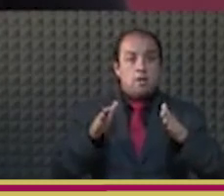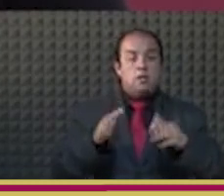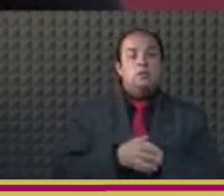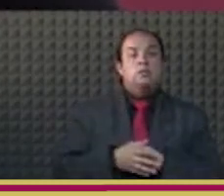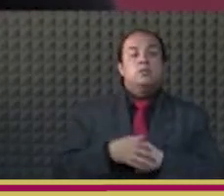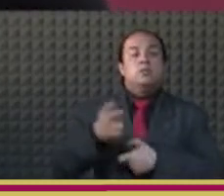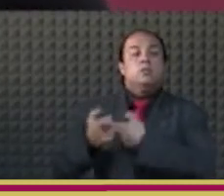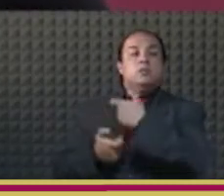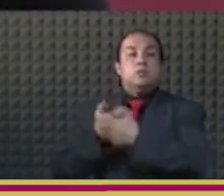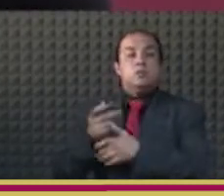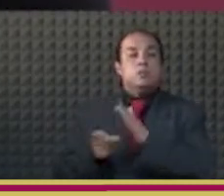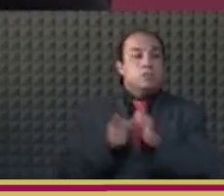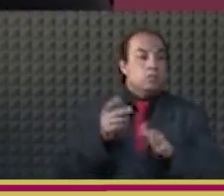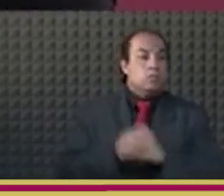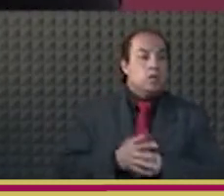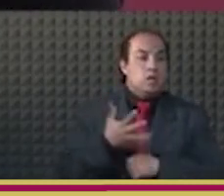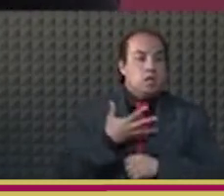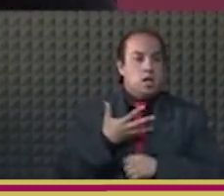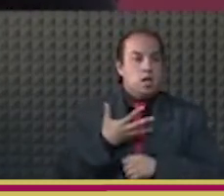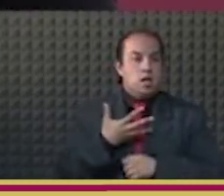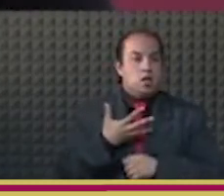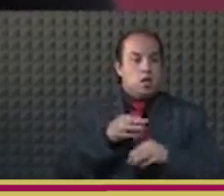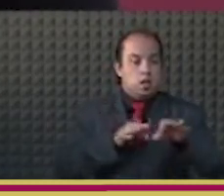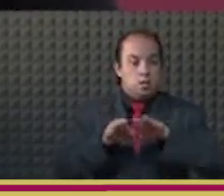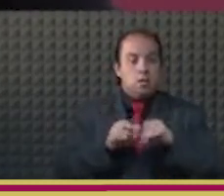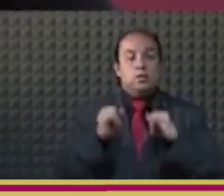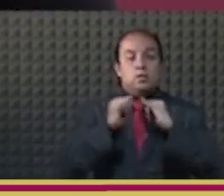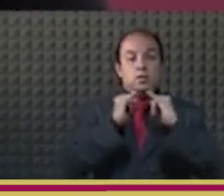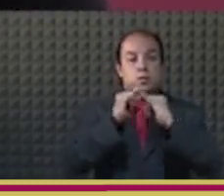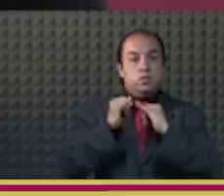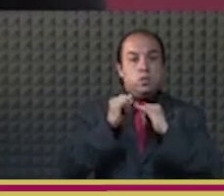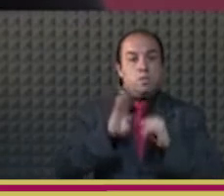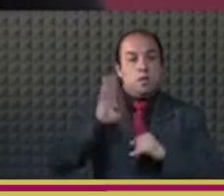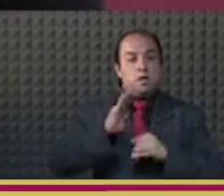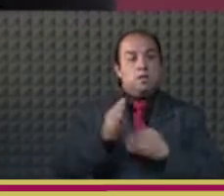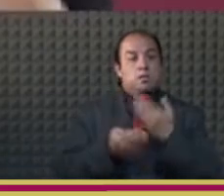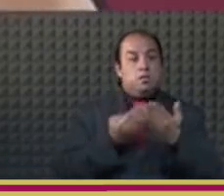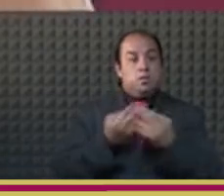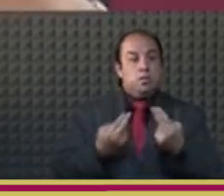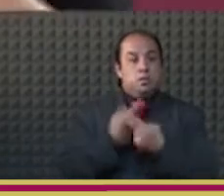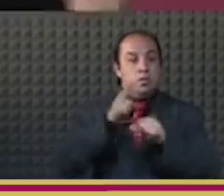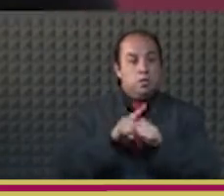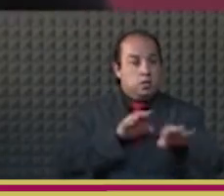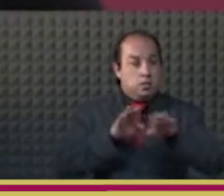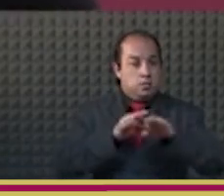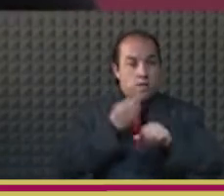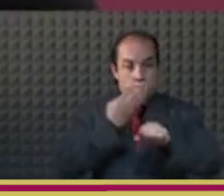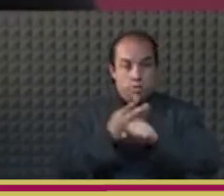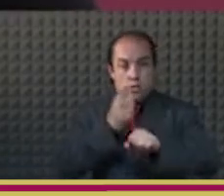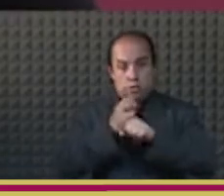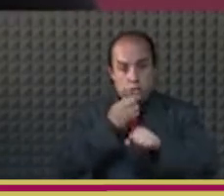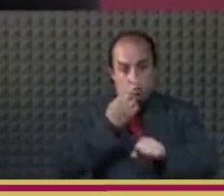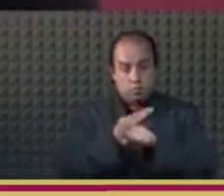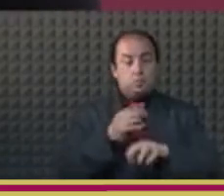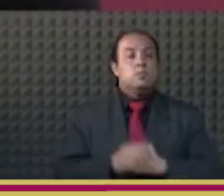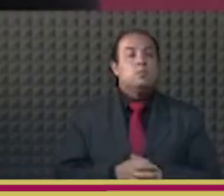económica, cuando la función de instituciones como el Servicio Nacional de Empleo, que está a cargo de la